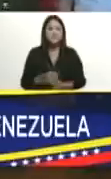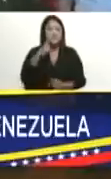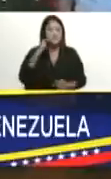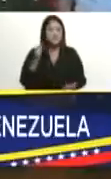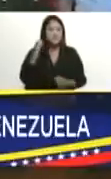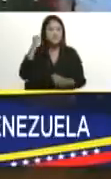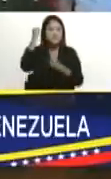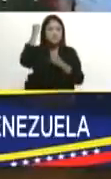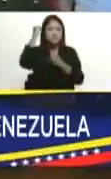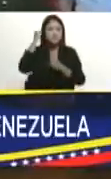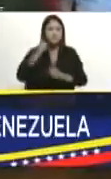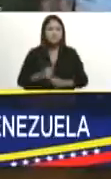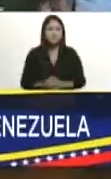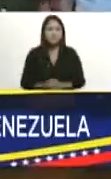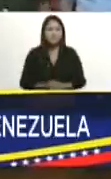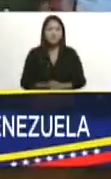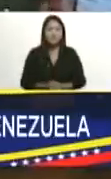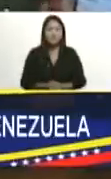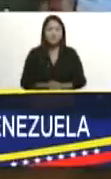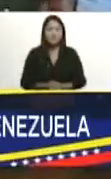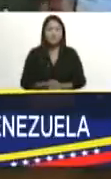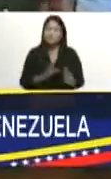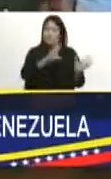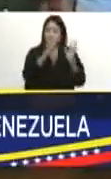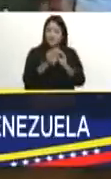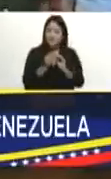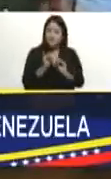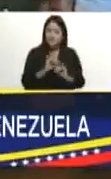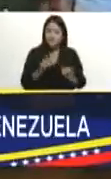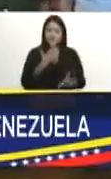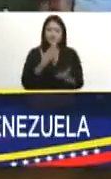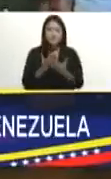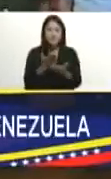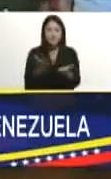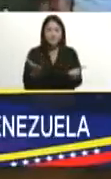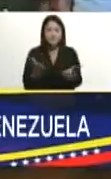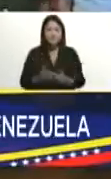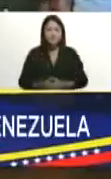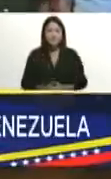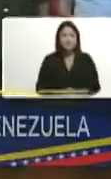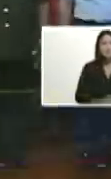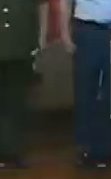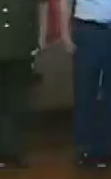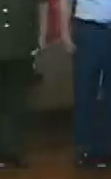¡Venceremos! ¡Venceremos! Es todo. Muchas gracias.